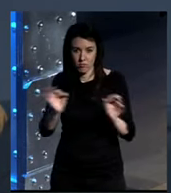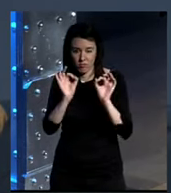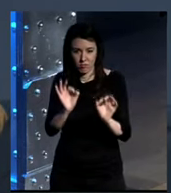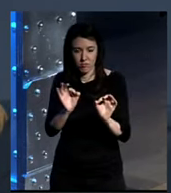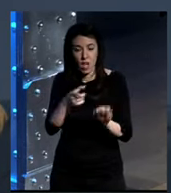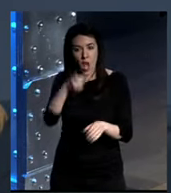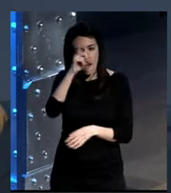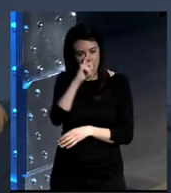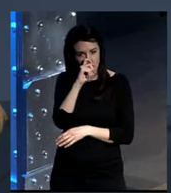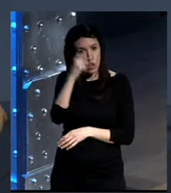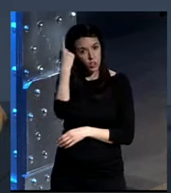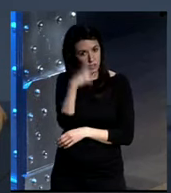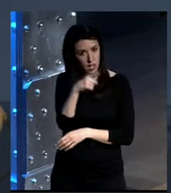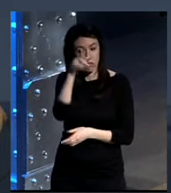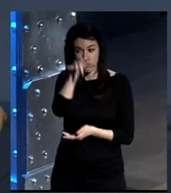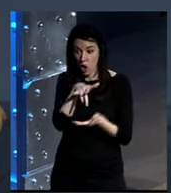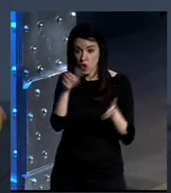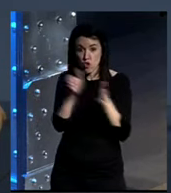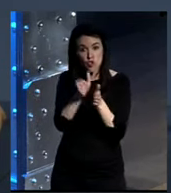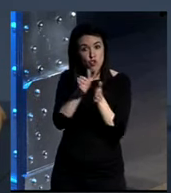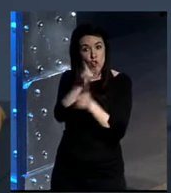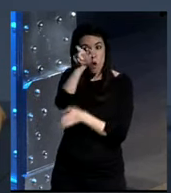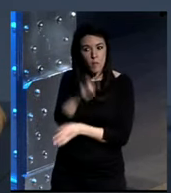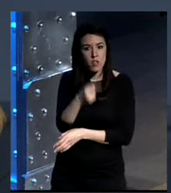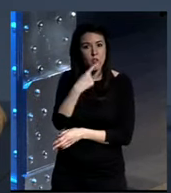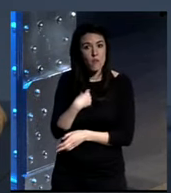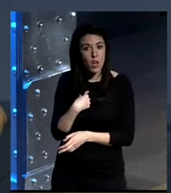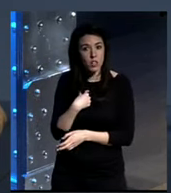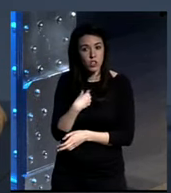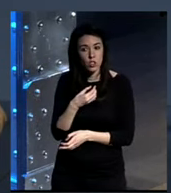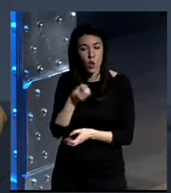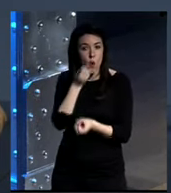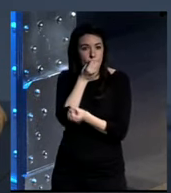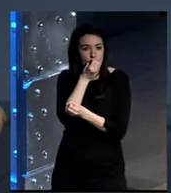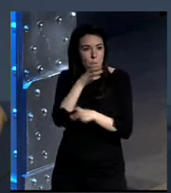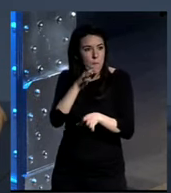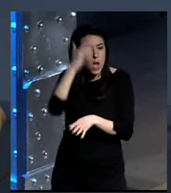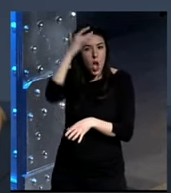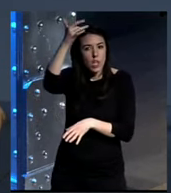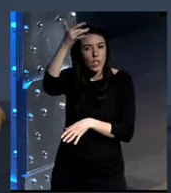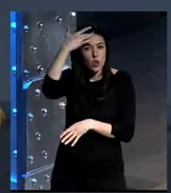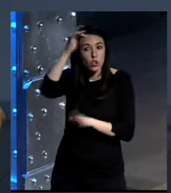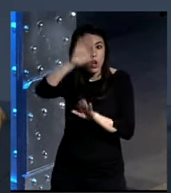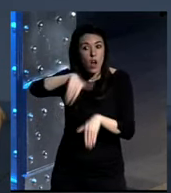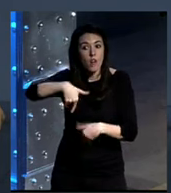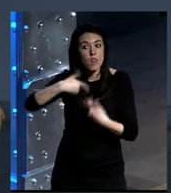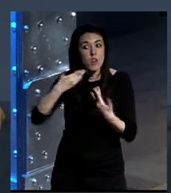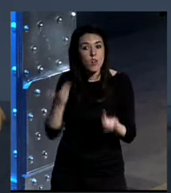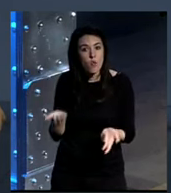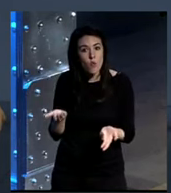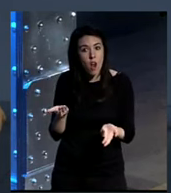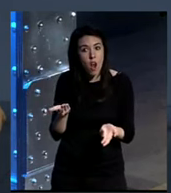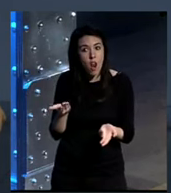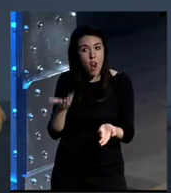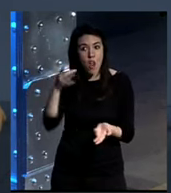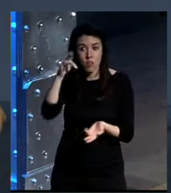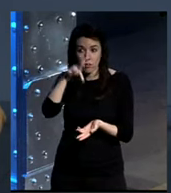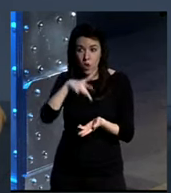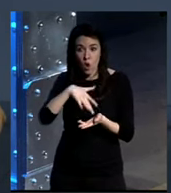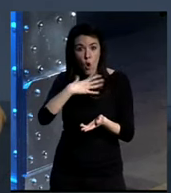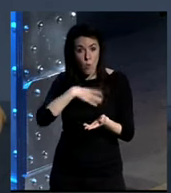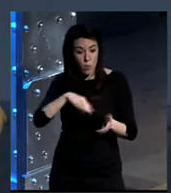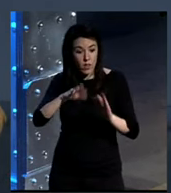Recuerdo y me consta que un compañero me ha dicho que una de sus mayores ilusiones al final fue poder dedicar